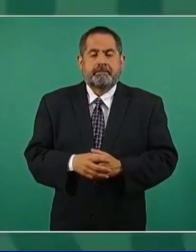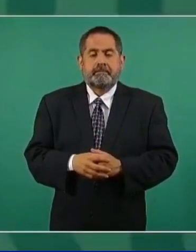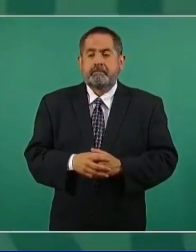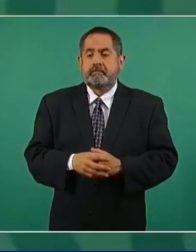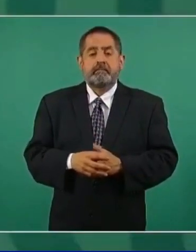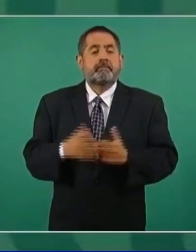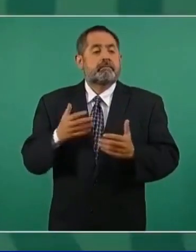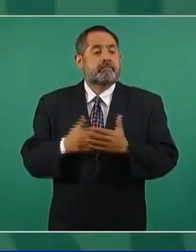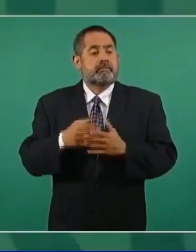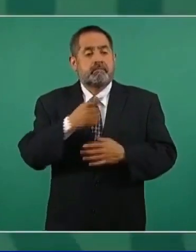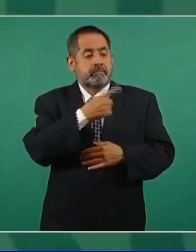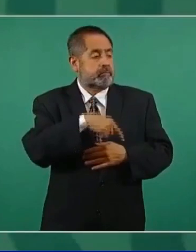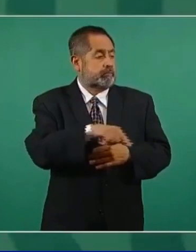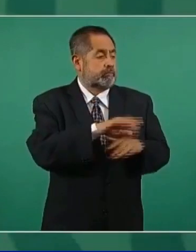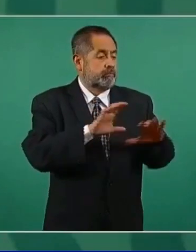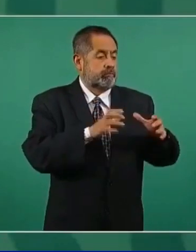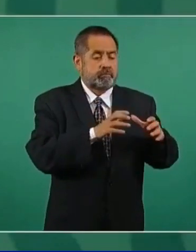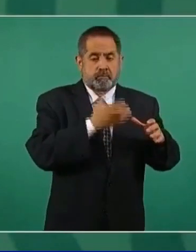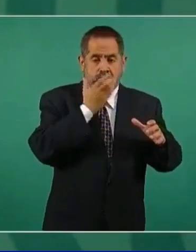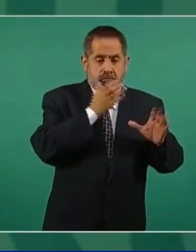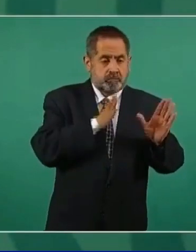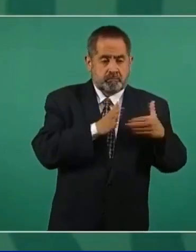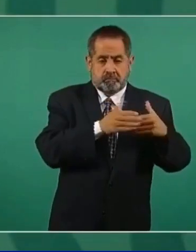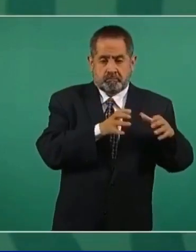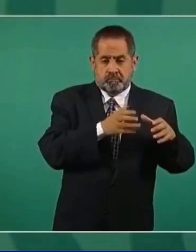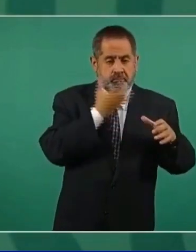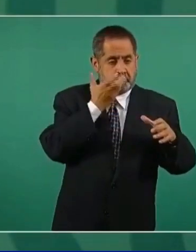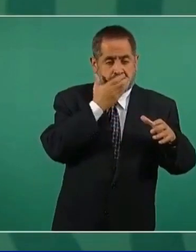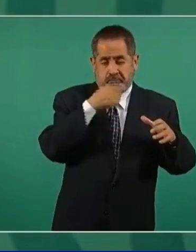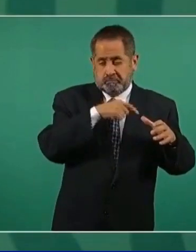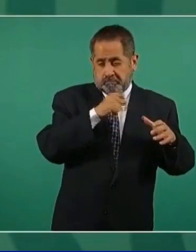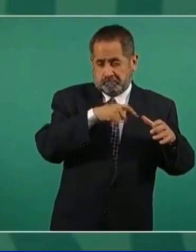todos los conservadores que están